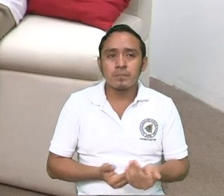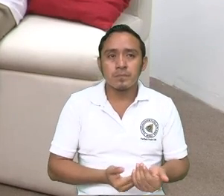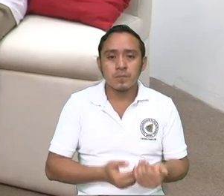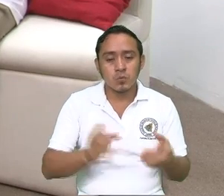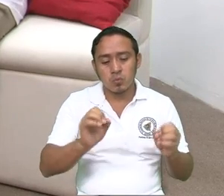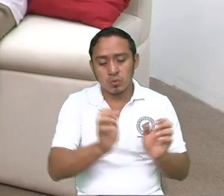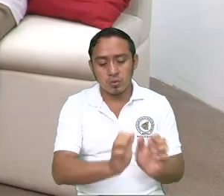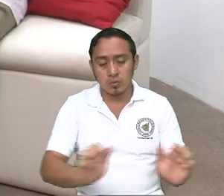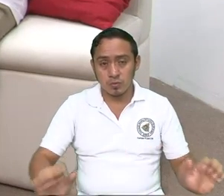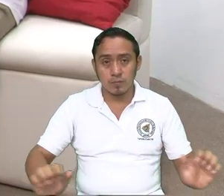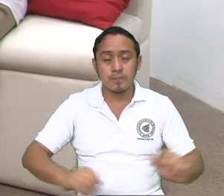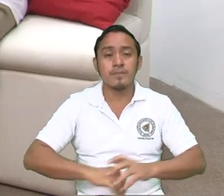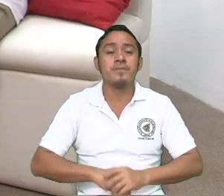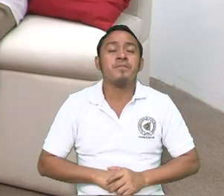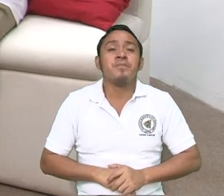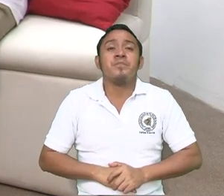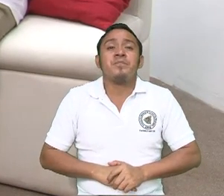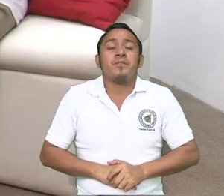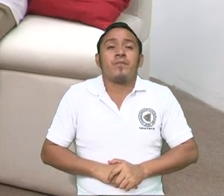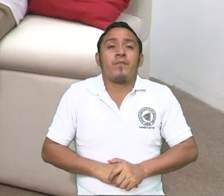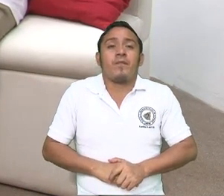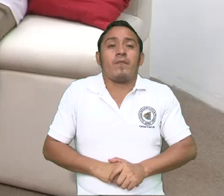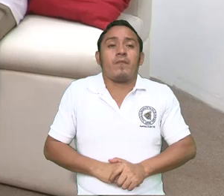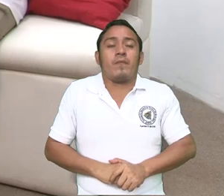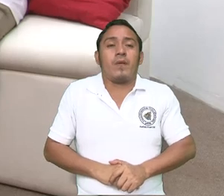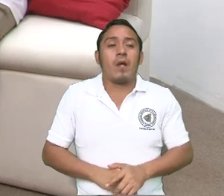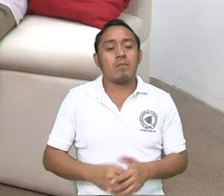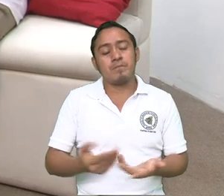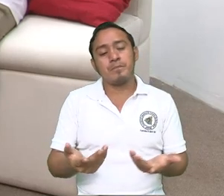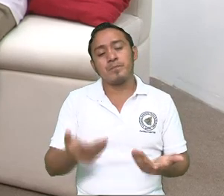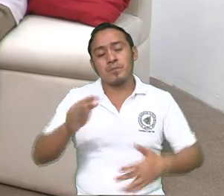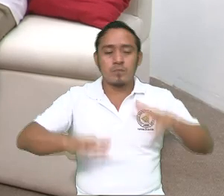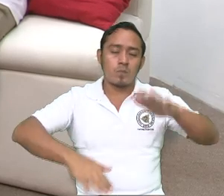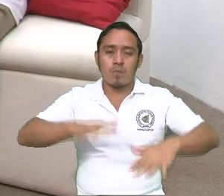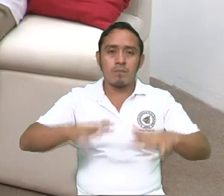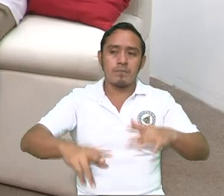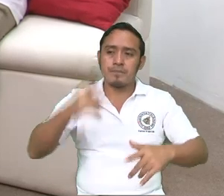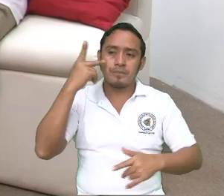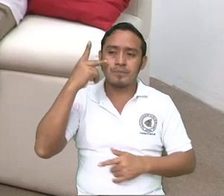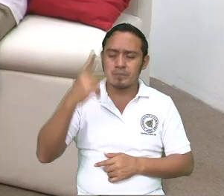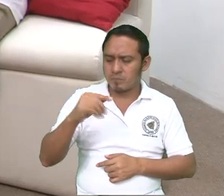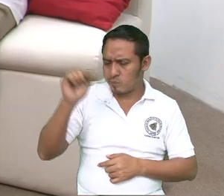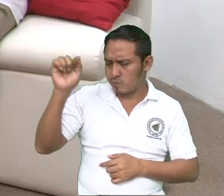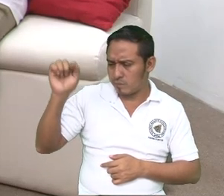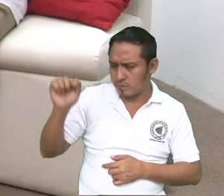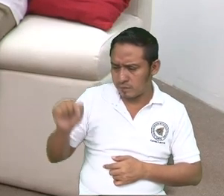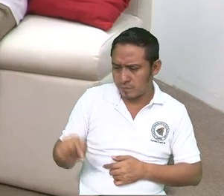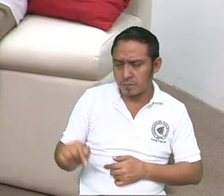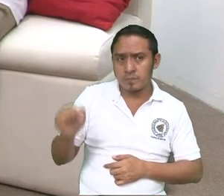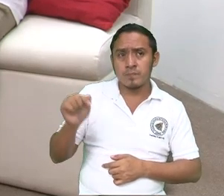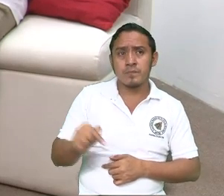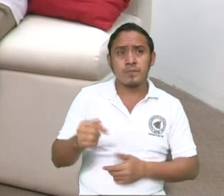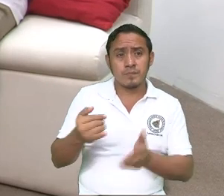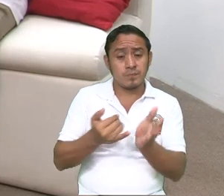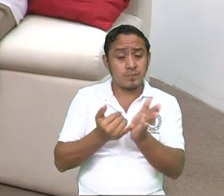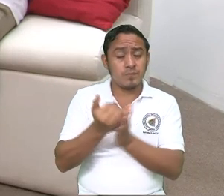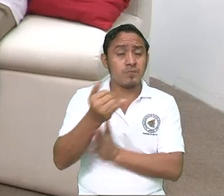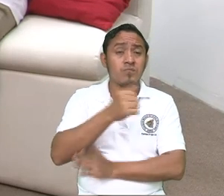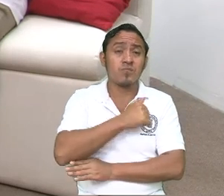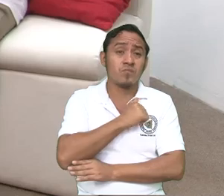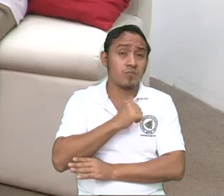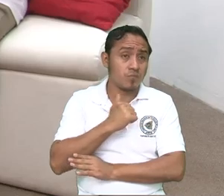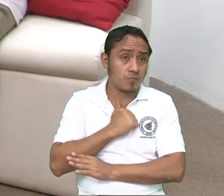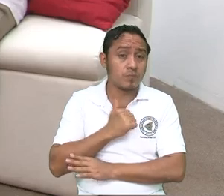preescolar ya entonces muchas veces uno no identificar la causa porque son estudios especializados